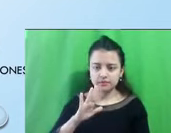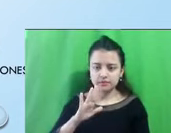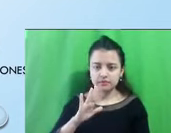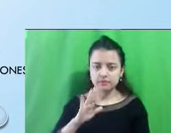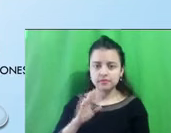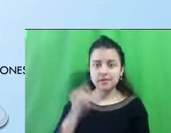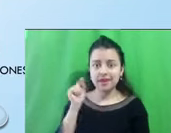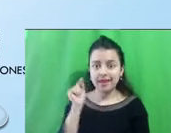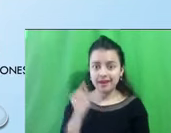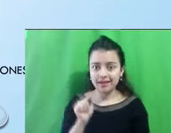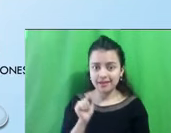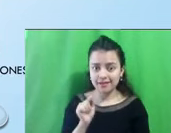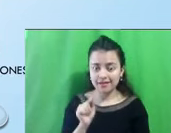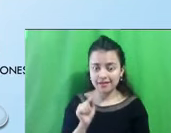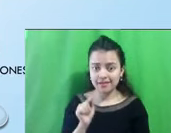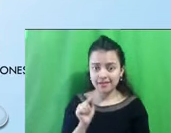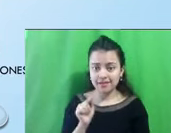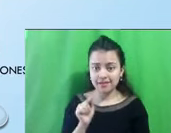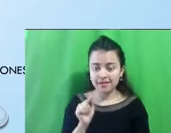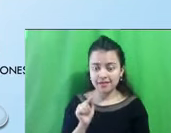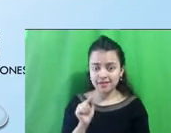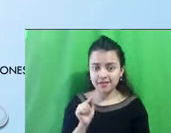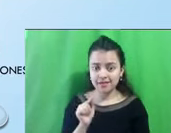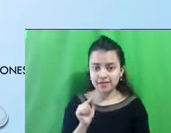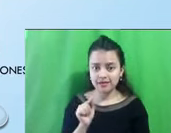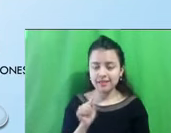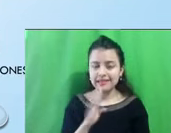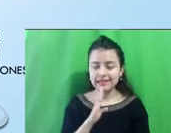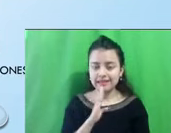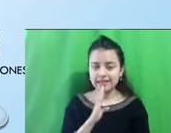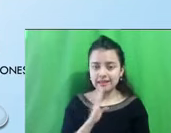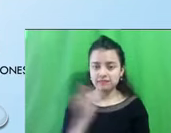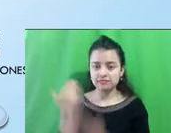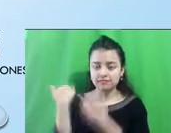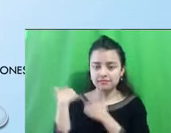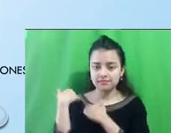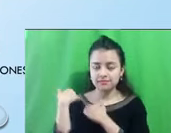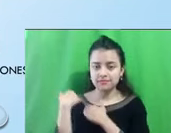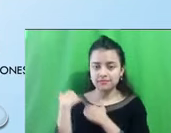asignación de recursos por parte del Departamento Nacional de Planeación,